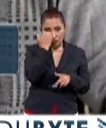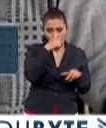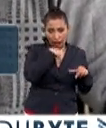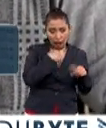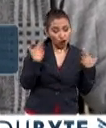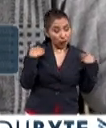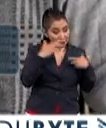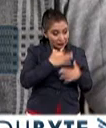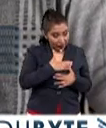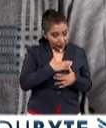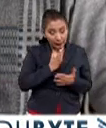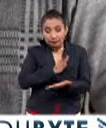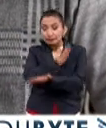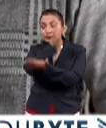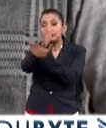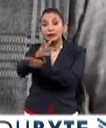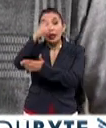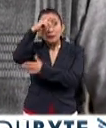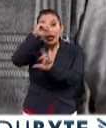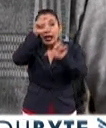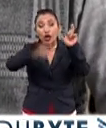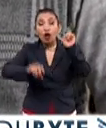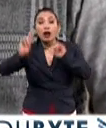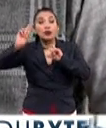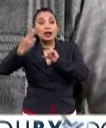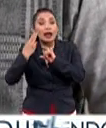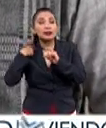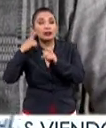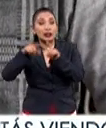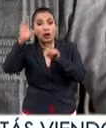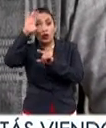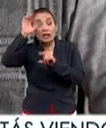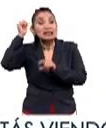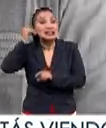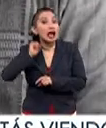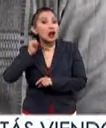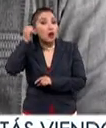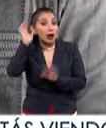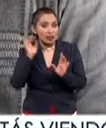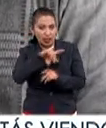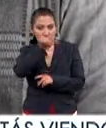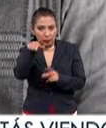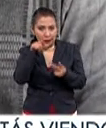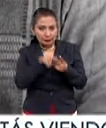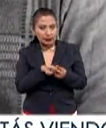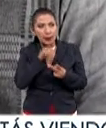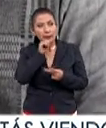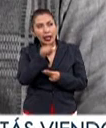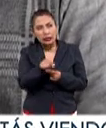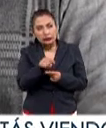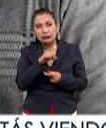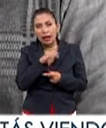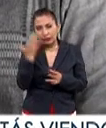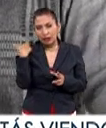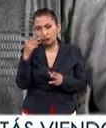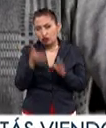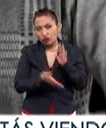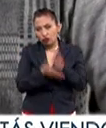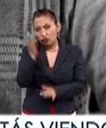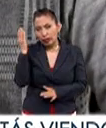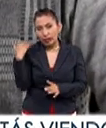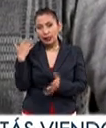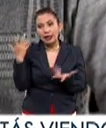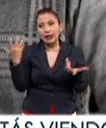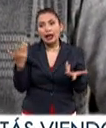estudios a nivel nacional a la Universidad Intercultural de Sinaloa. Posterior a eso también he tenido la oportunidad de ir a